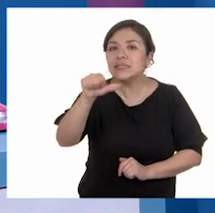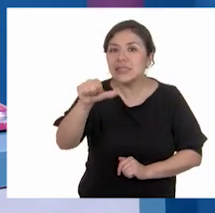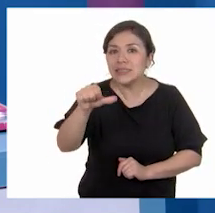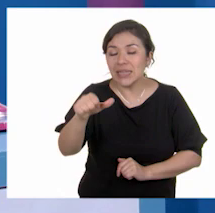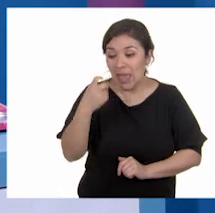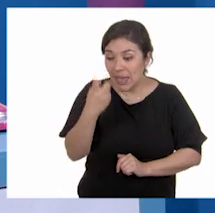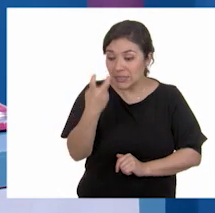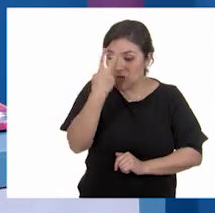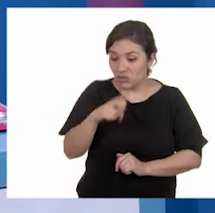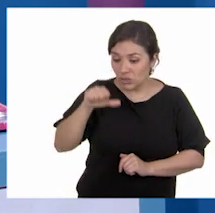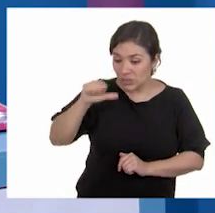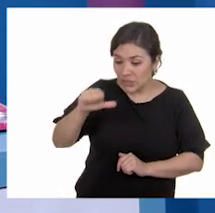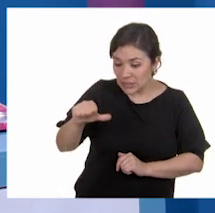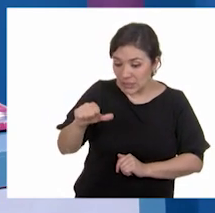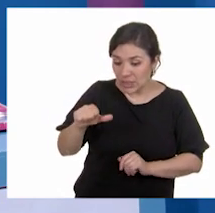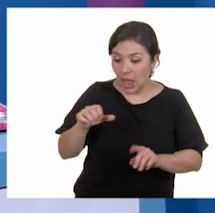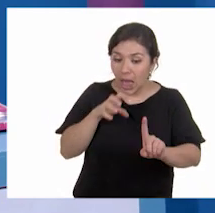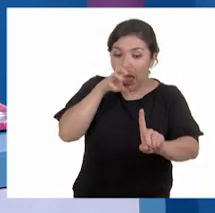que 216 para